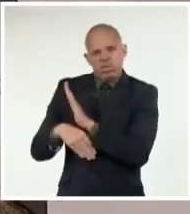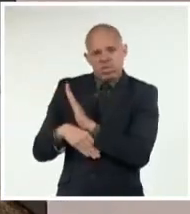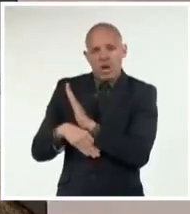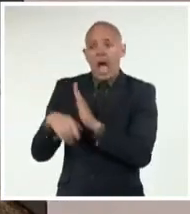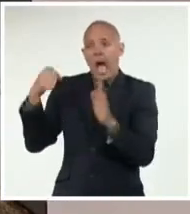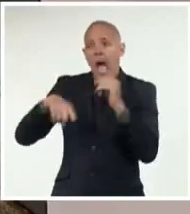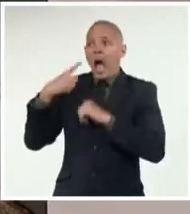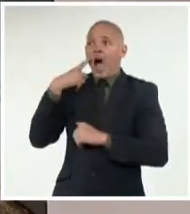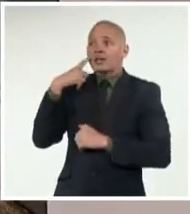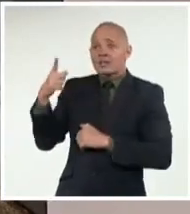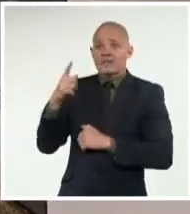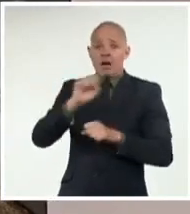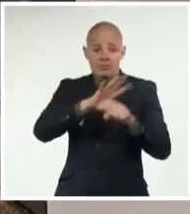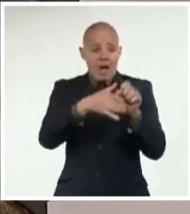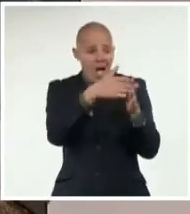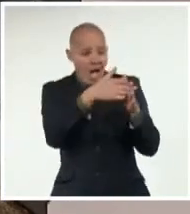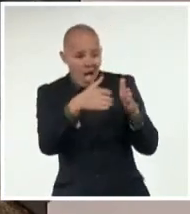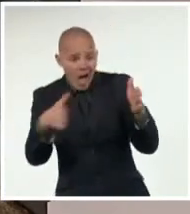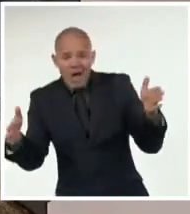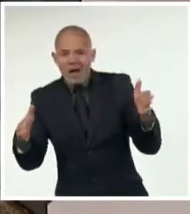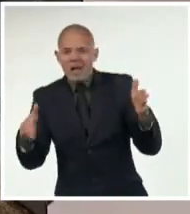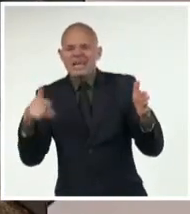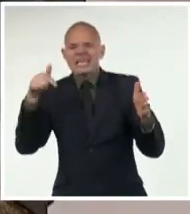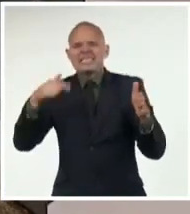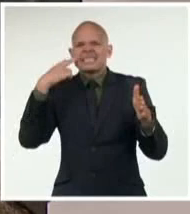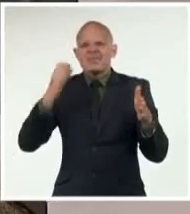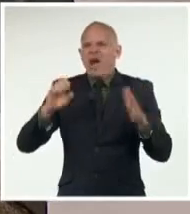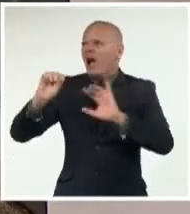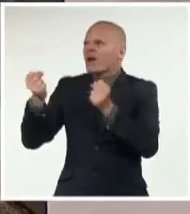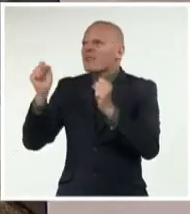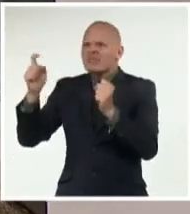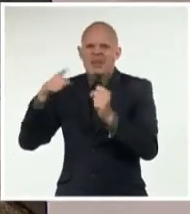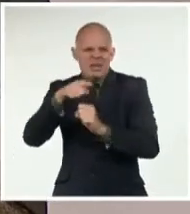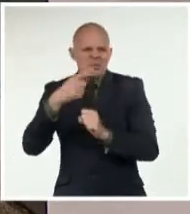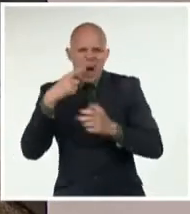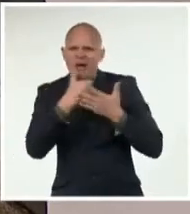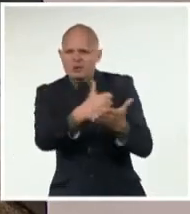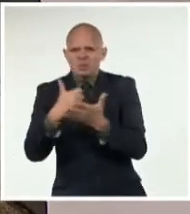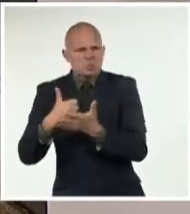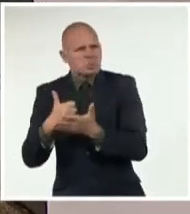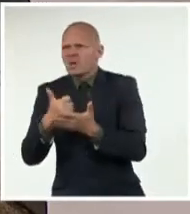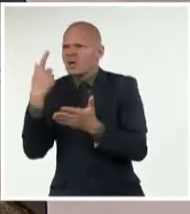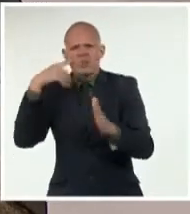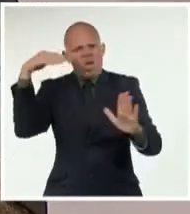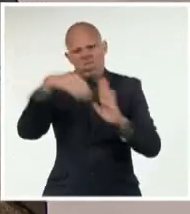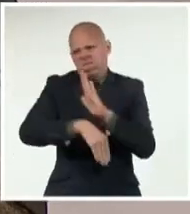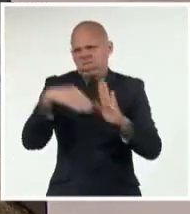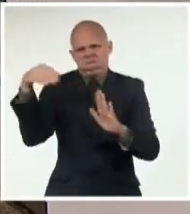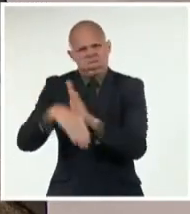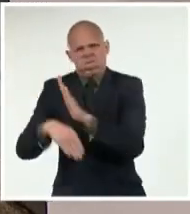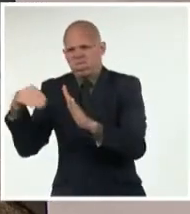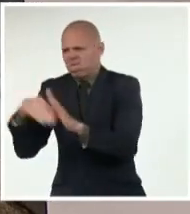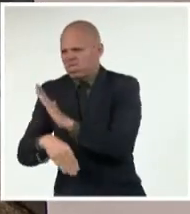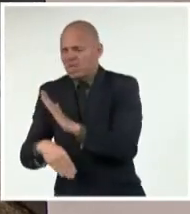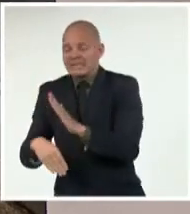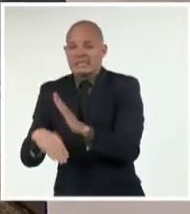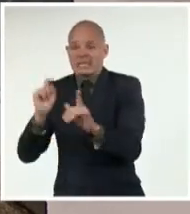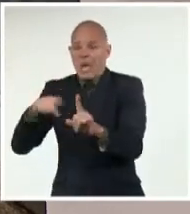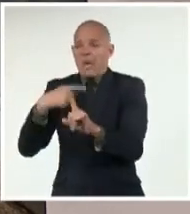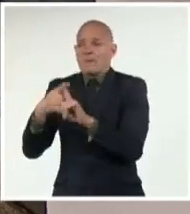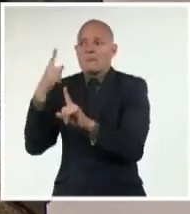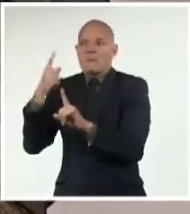las desigualdades sociales, los egoísmos y la despolitización en favor de los proyectos de la